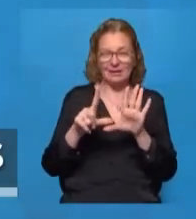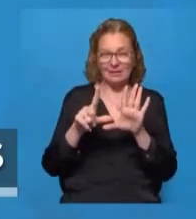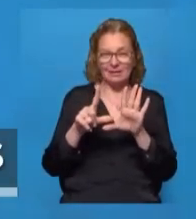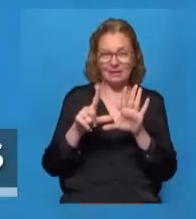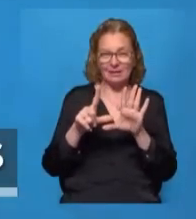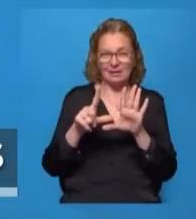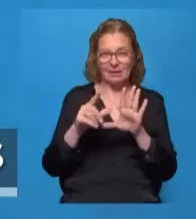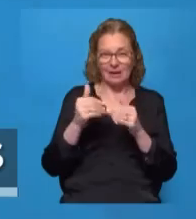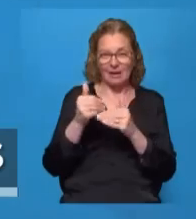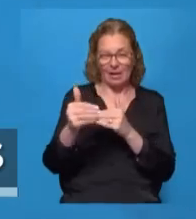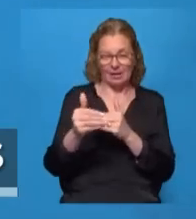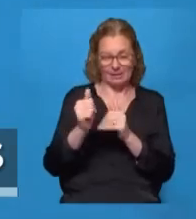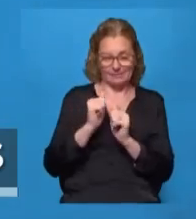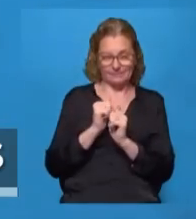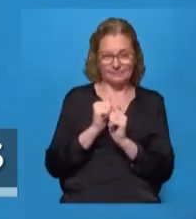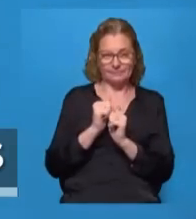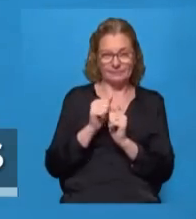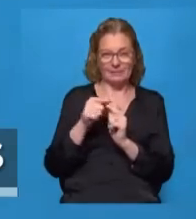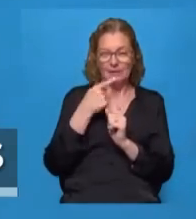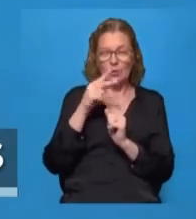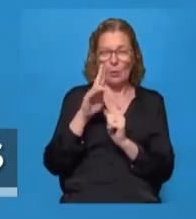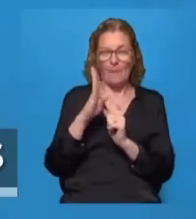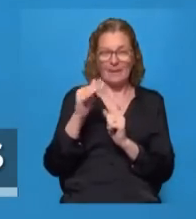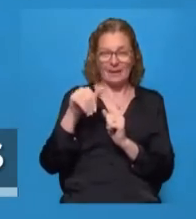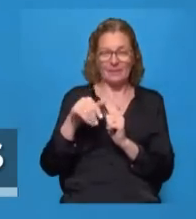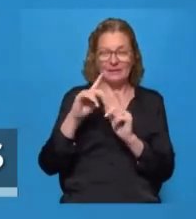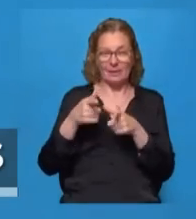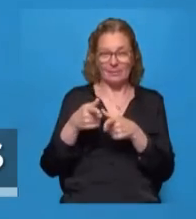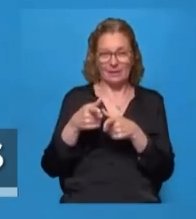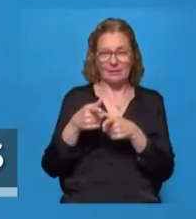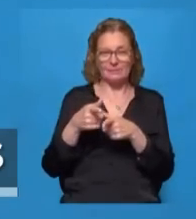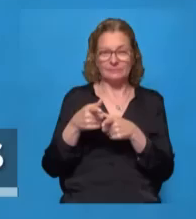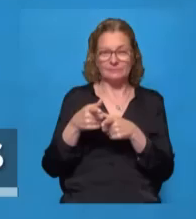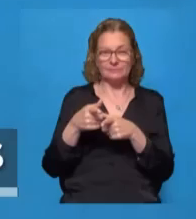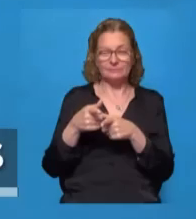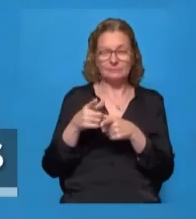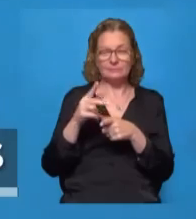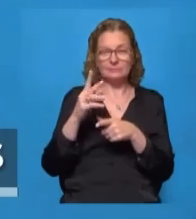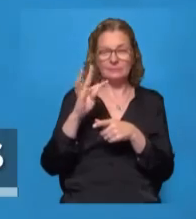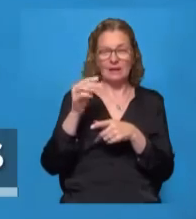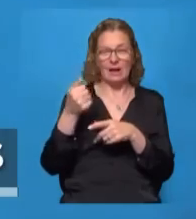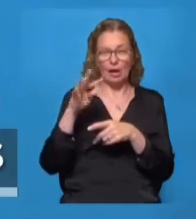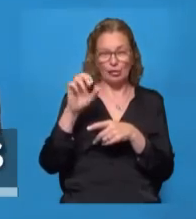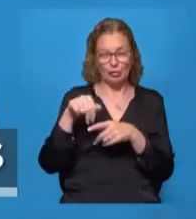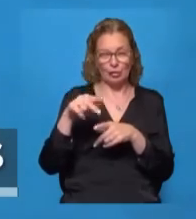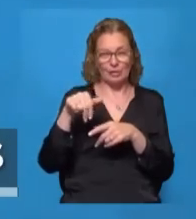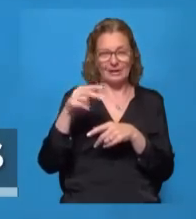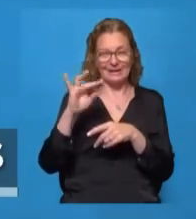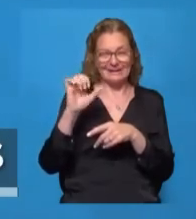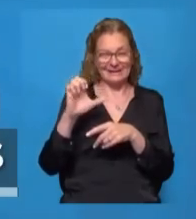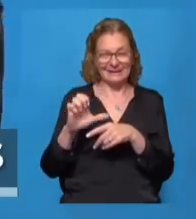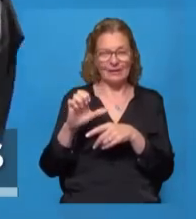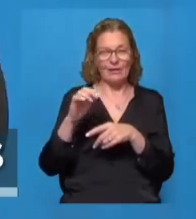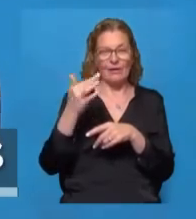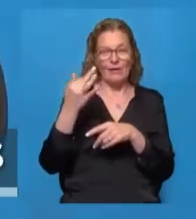20177 en adelante eso comprende el de upm pero comprende también el de catu El de fizer